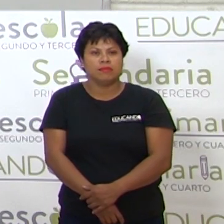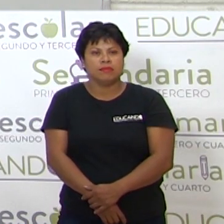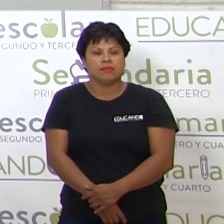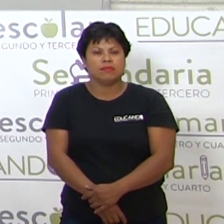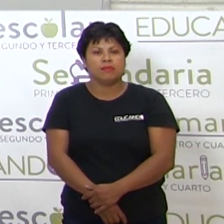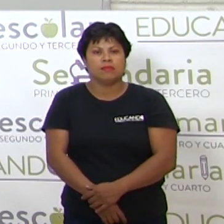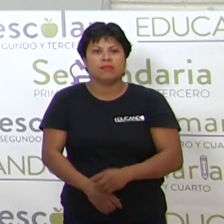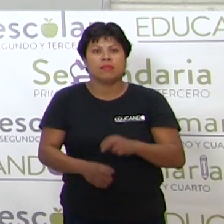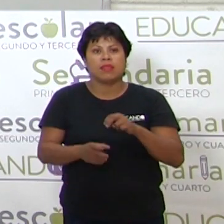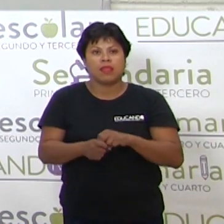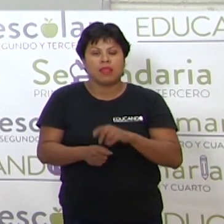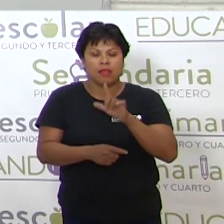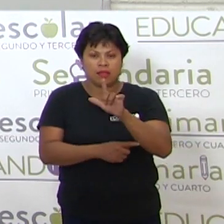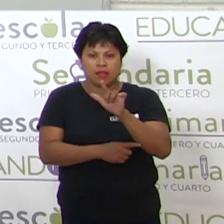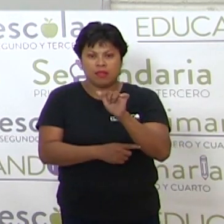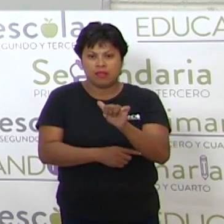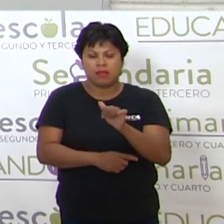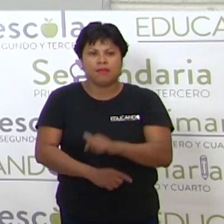la